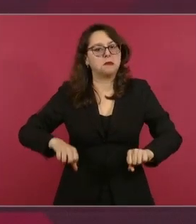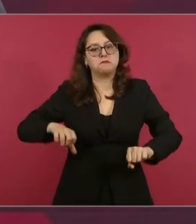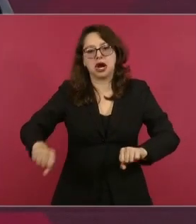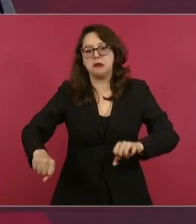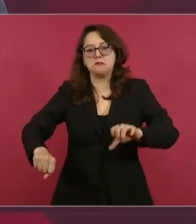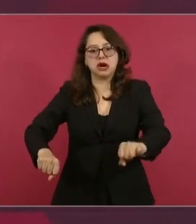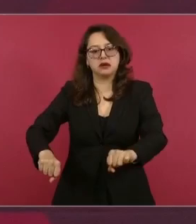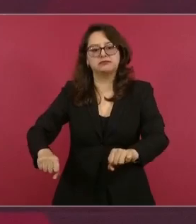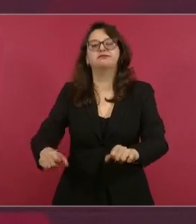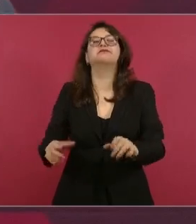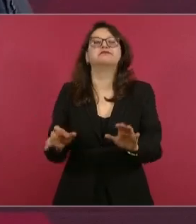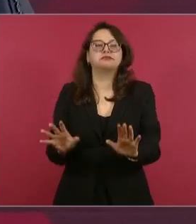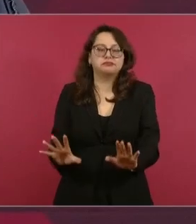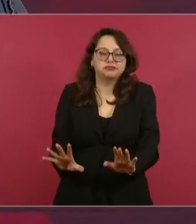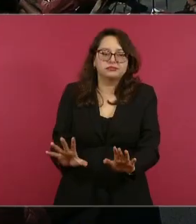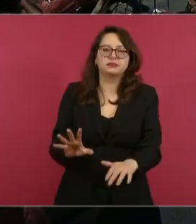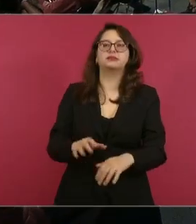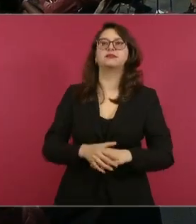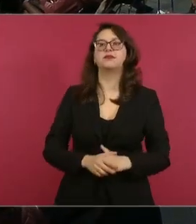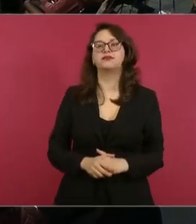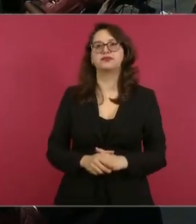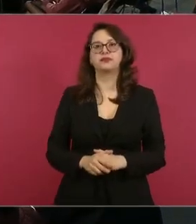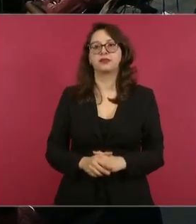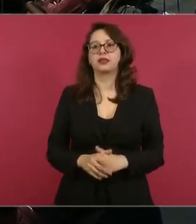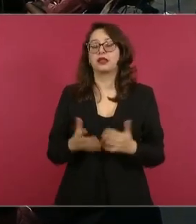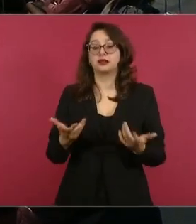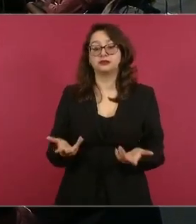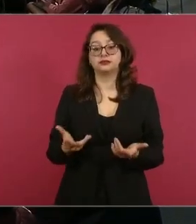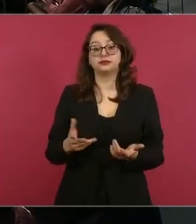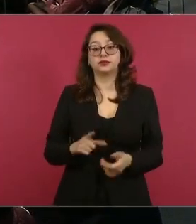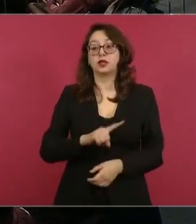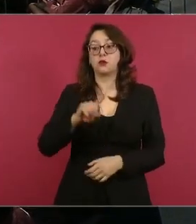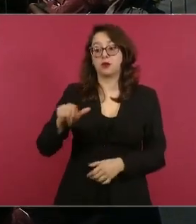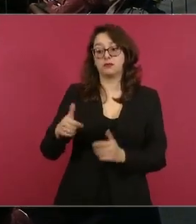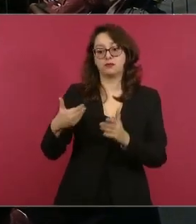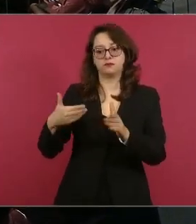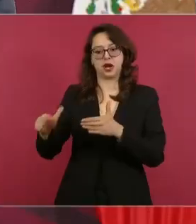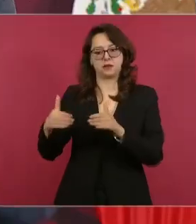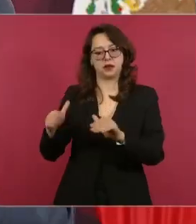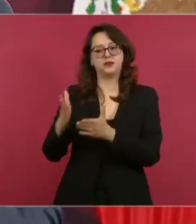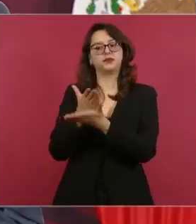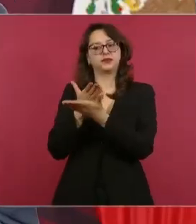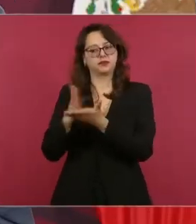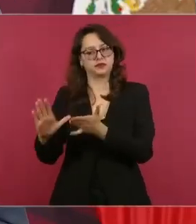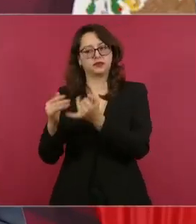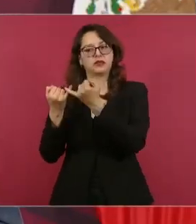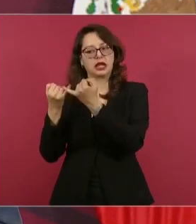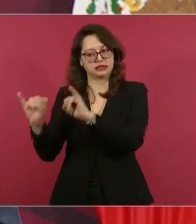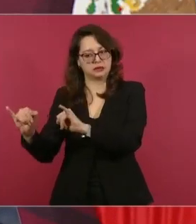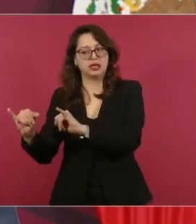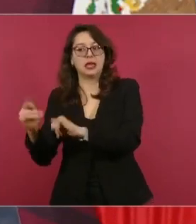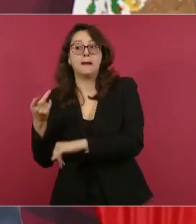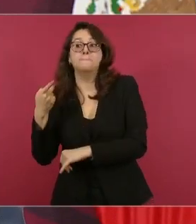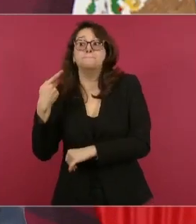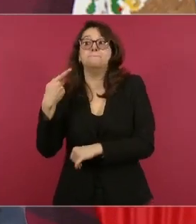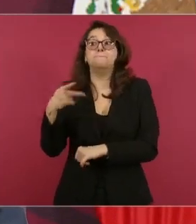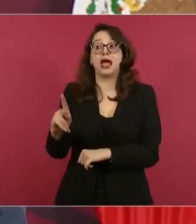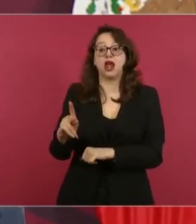Se establece que todo el canal iba a ser controlado